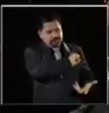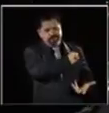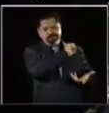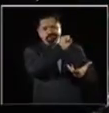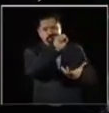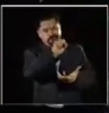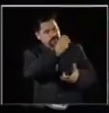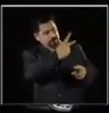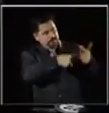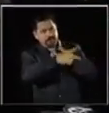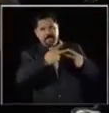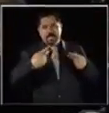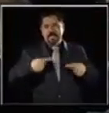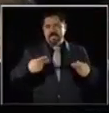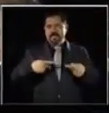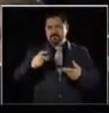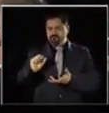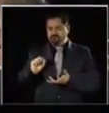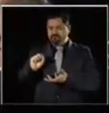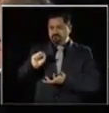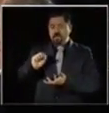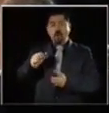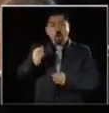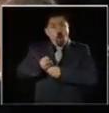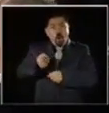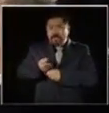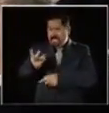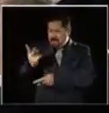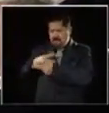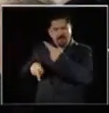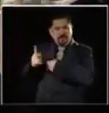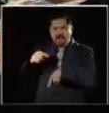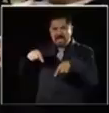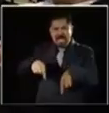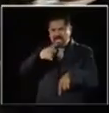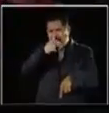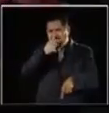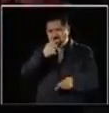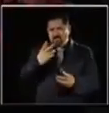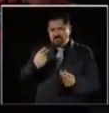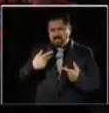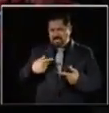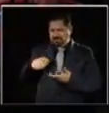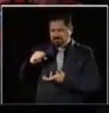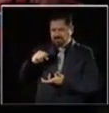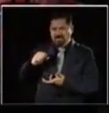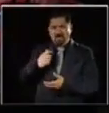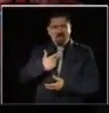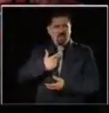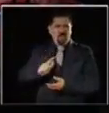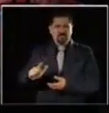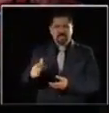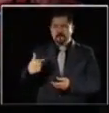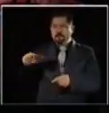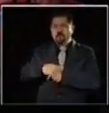momento cualquier inversionista no llega a la ciudad no llega porque no tiene las condiciones los parques industriales hay